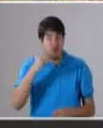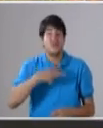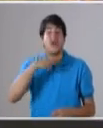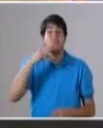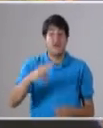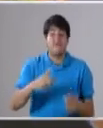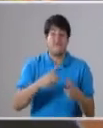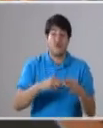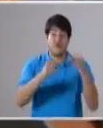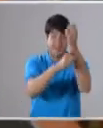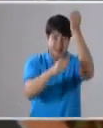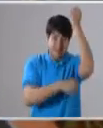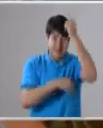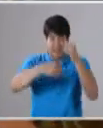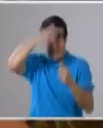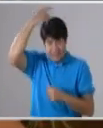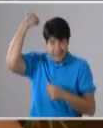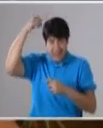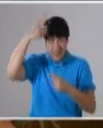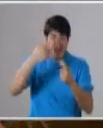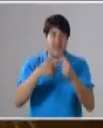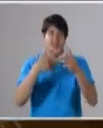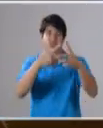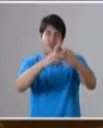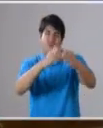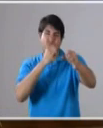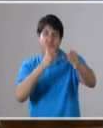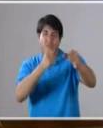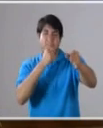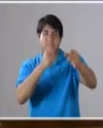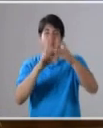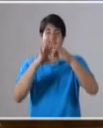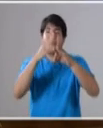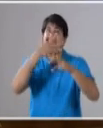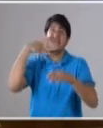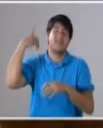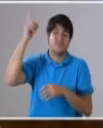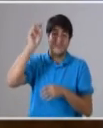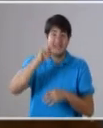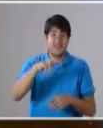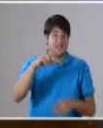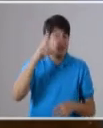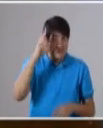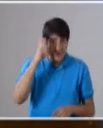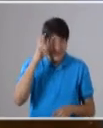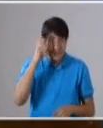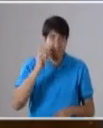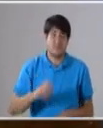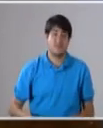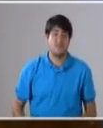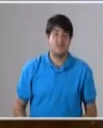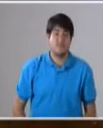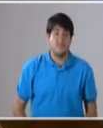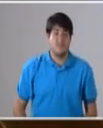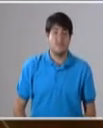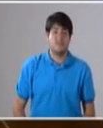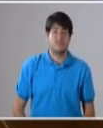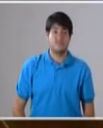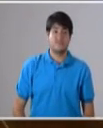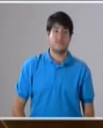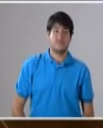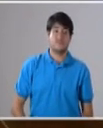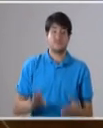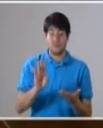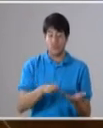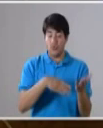arcángel. Y con trompeta de Dios, se tiene que escuchar. Si la trompeta era para escucharla. Y los muertos